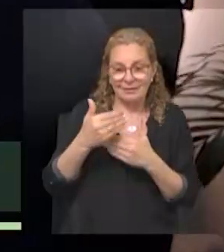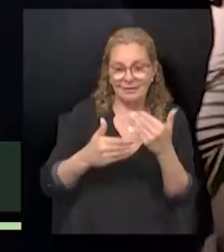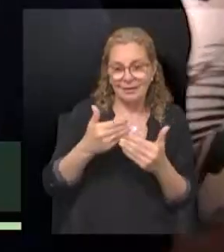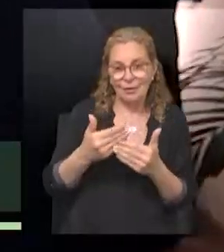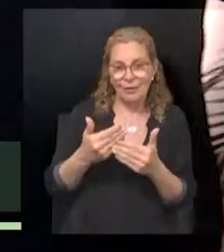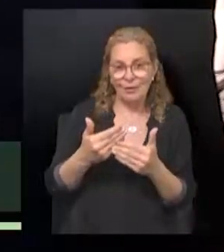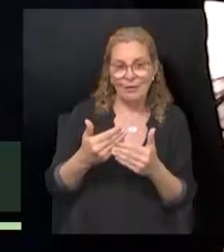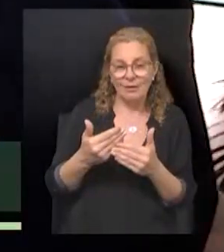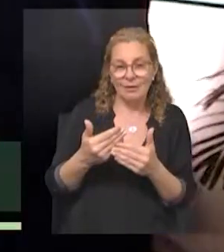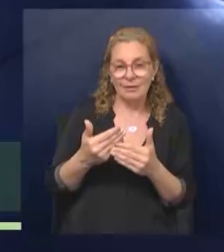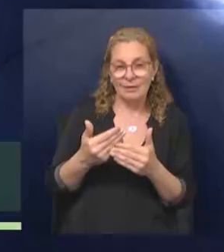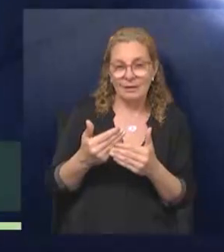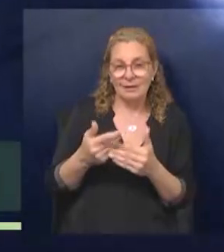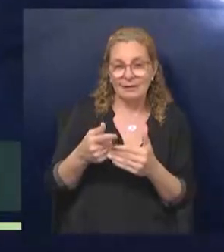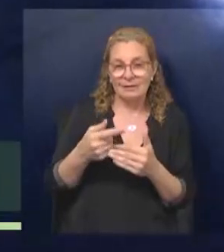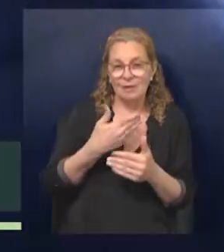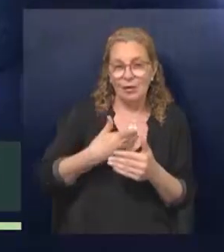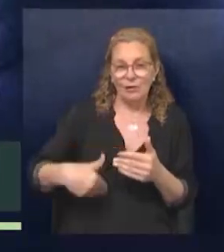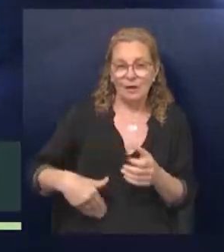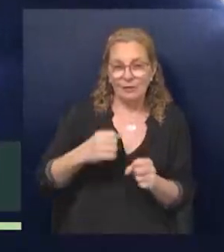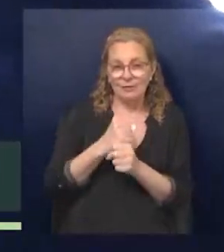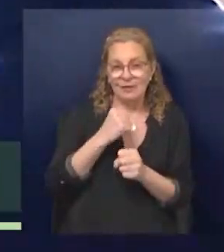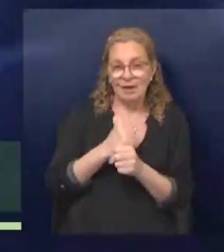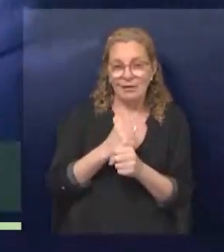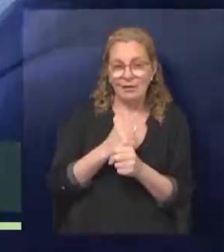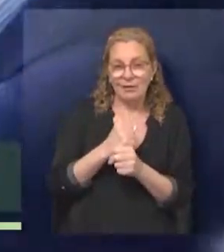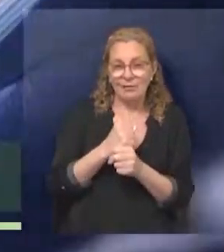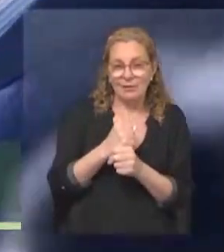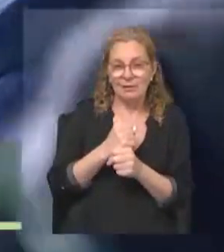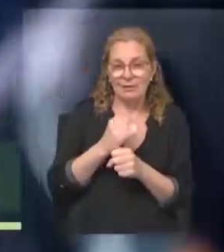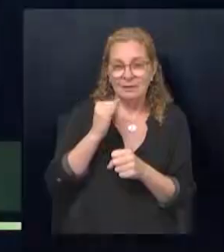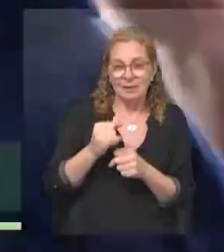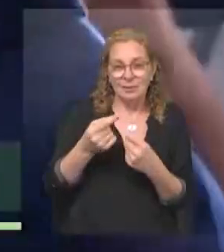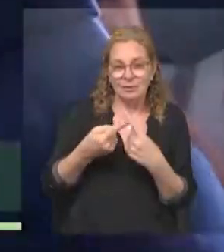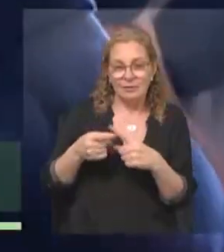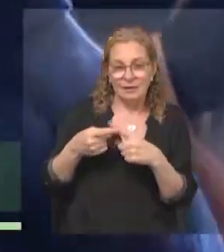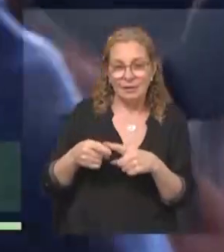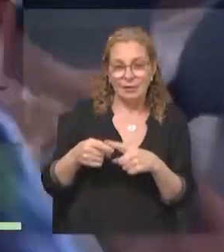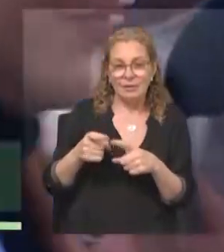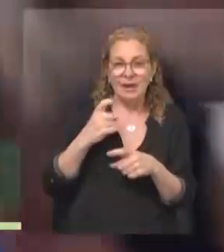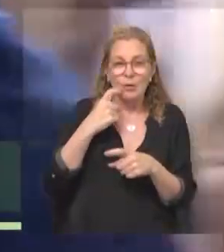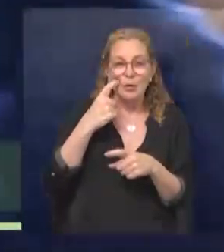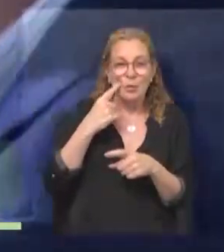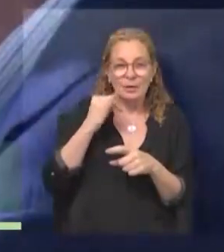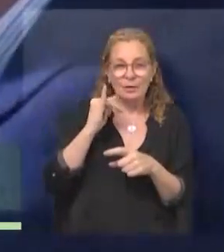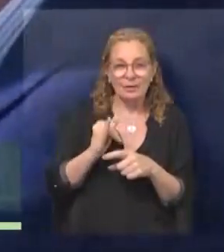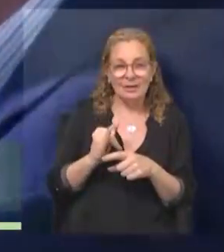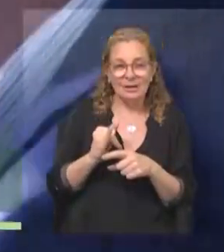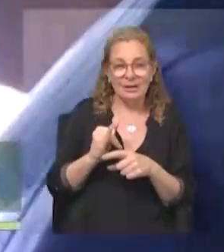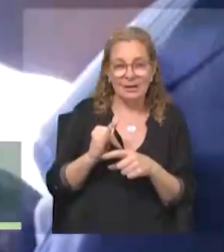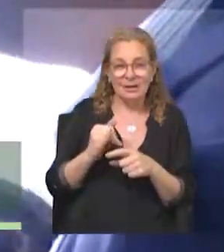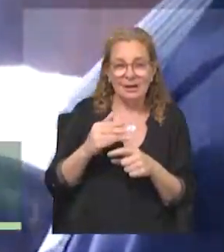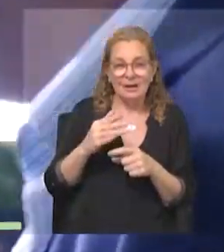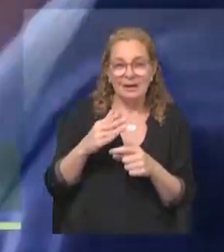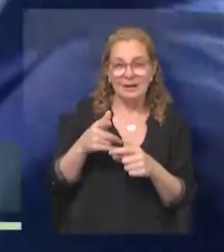la la actuación de este gobierno tenemos hechos concretos o cifras concretas en el litoral